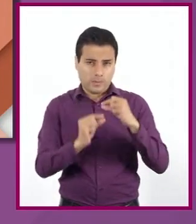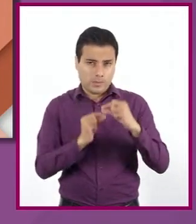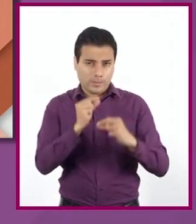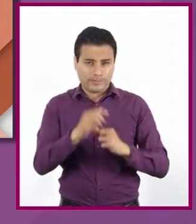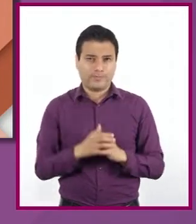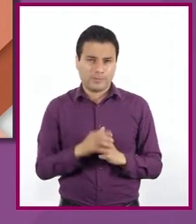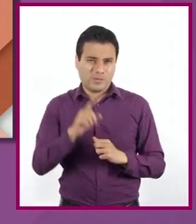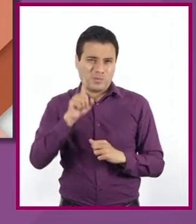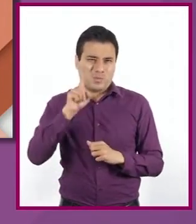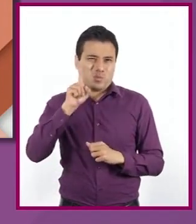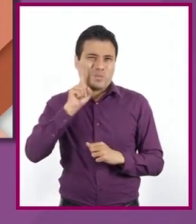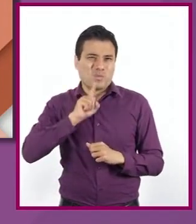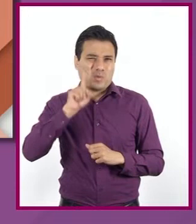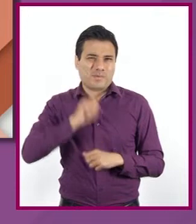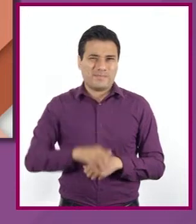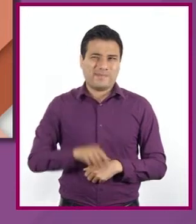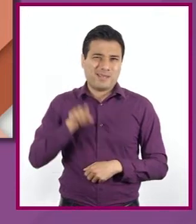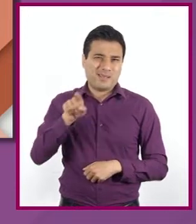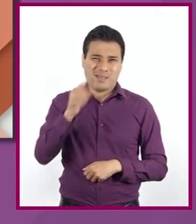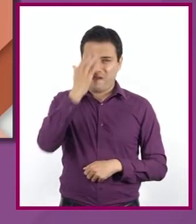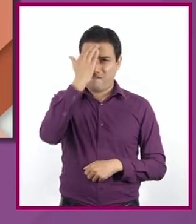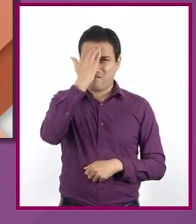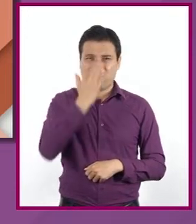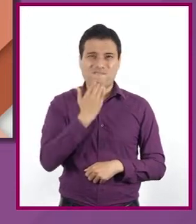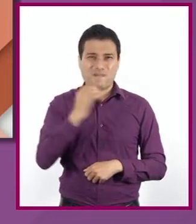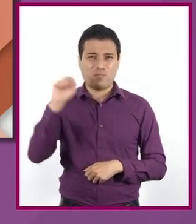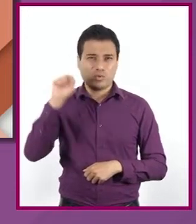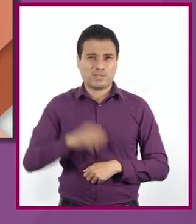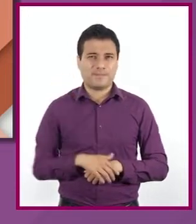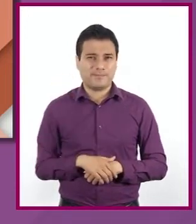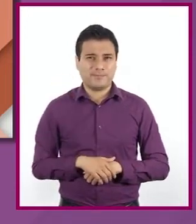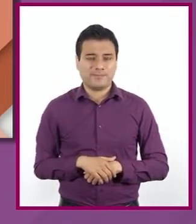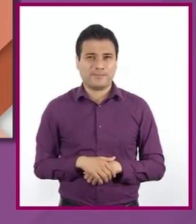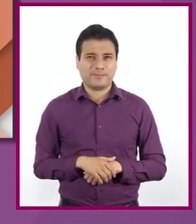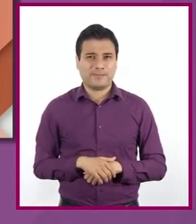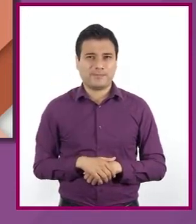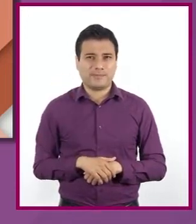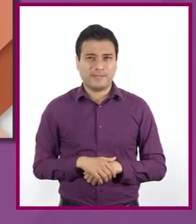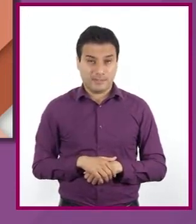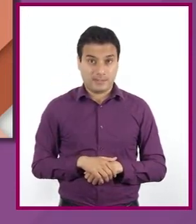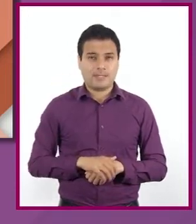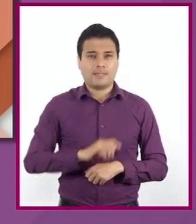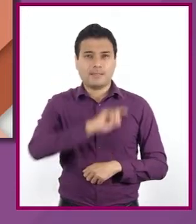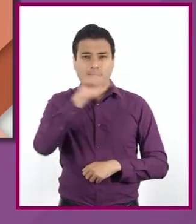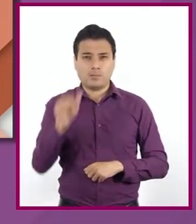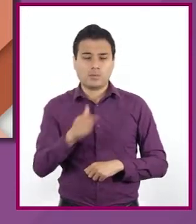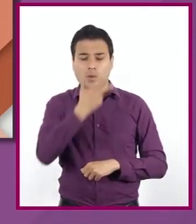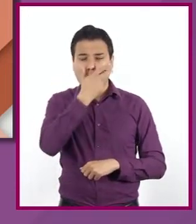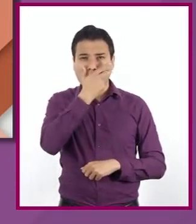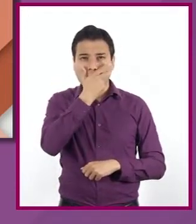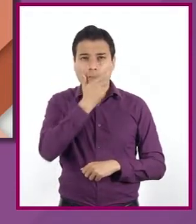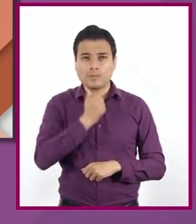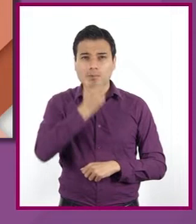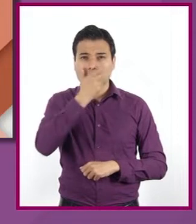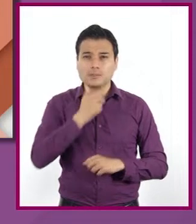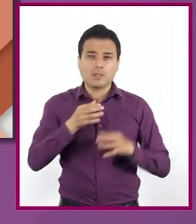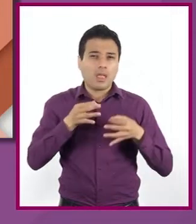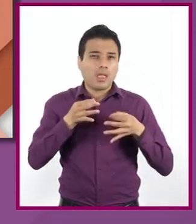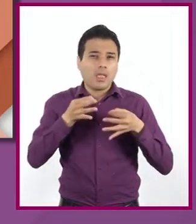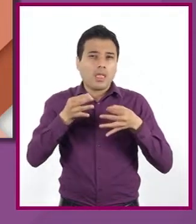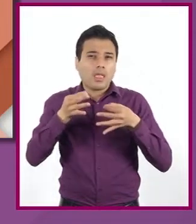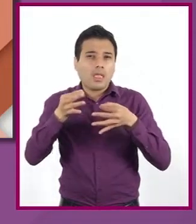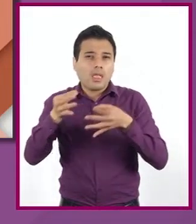la conocían, fue adquiriendo fama, pues su inexplicable belleza parecía embrujar a los hombres y sus